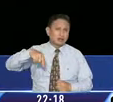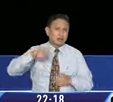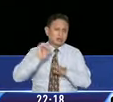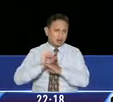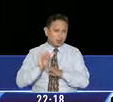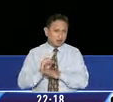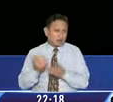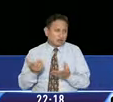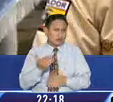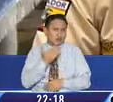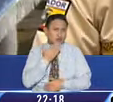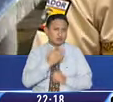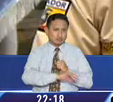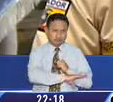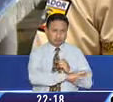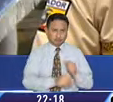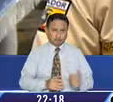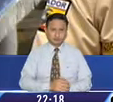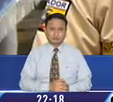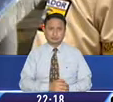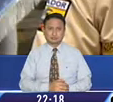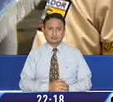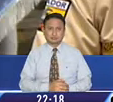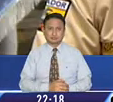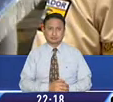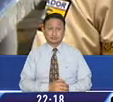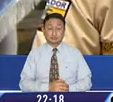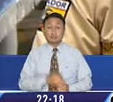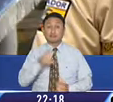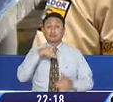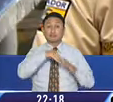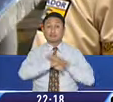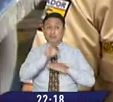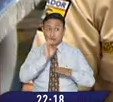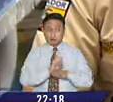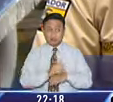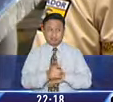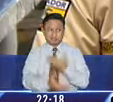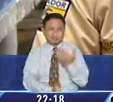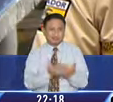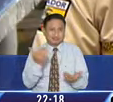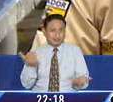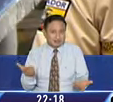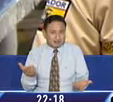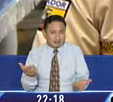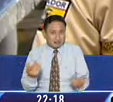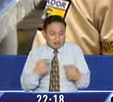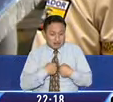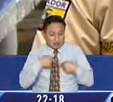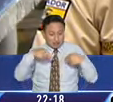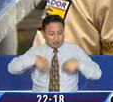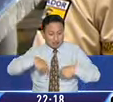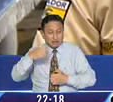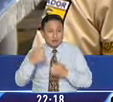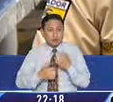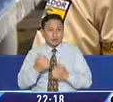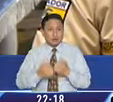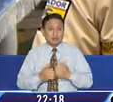organizado transnacional. ¿Y con qué facilidad que ingresan al país? Eso es lo que nos ocasiona problemas